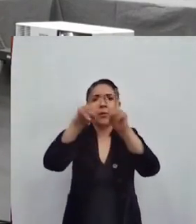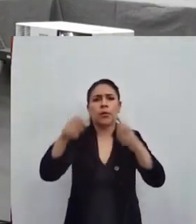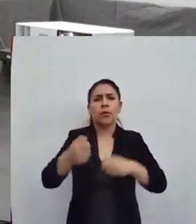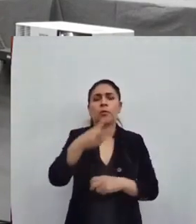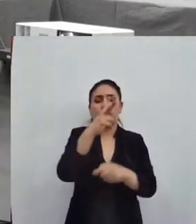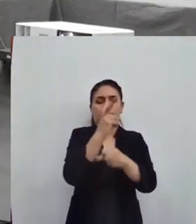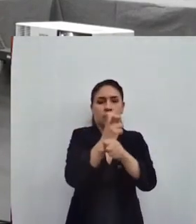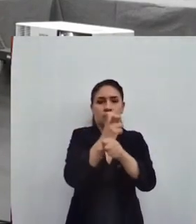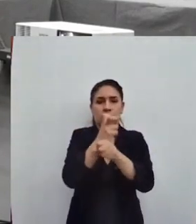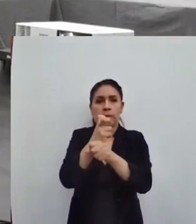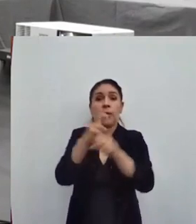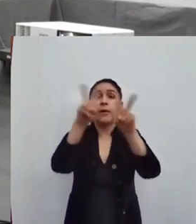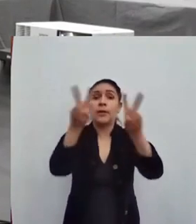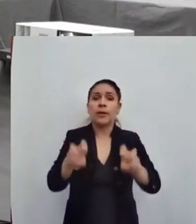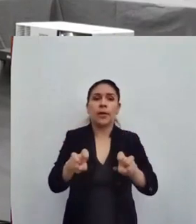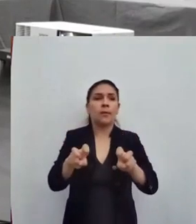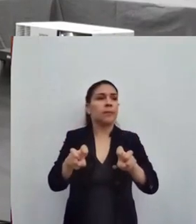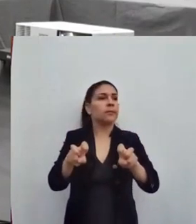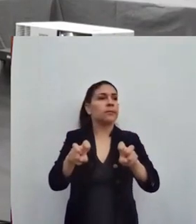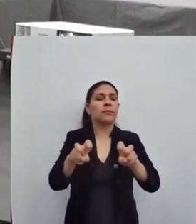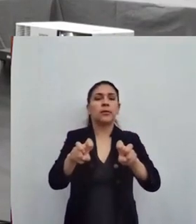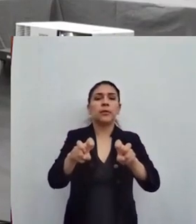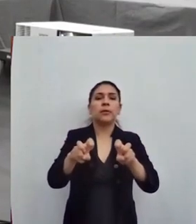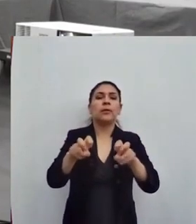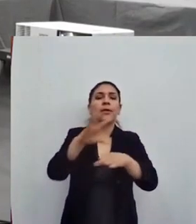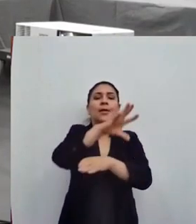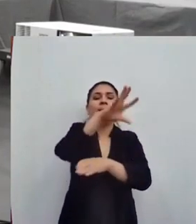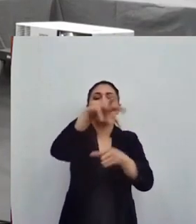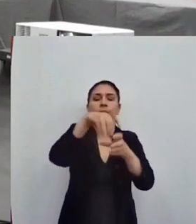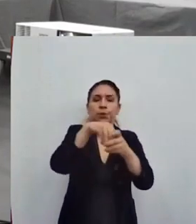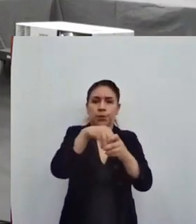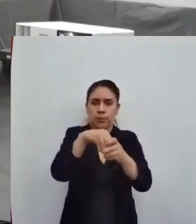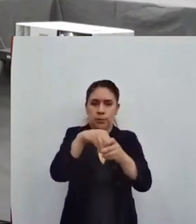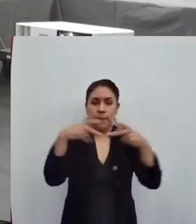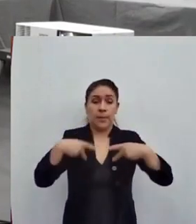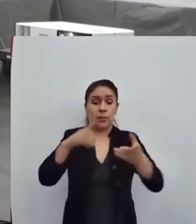de Inclusión de las Personas con Discapacidad.